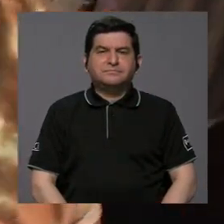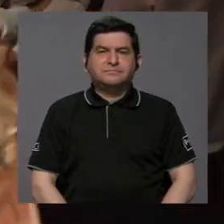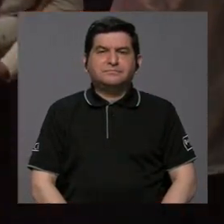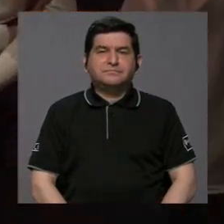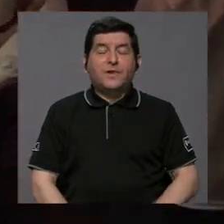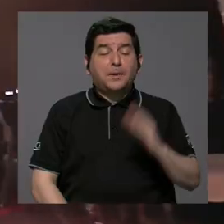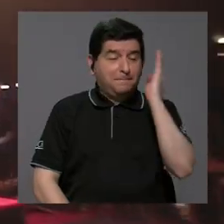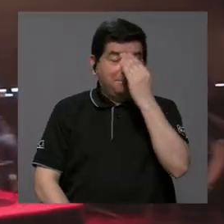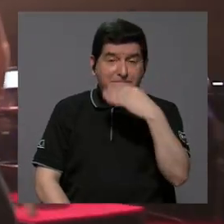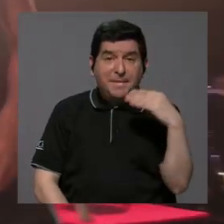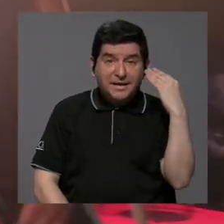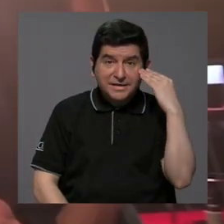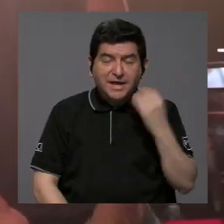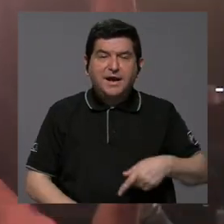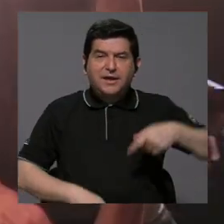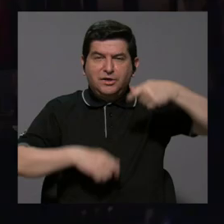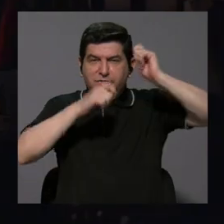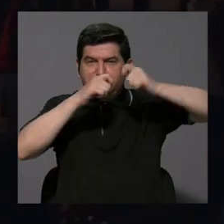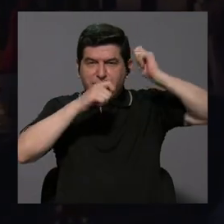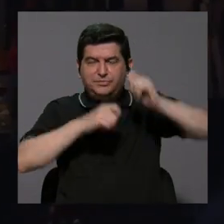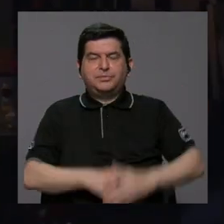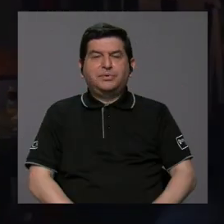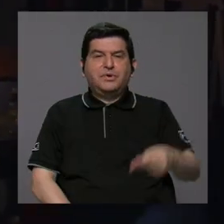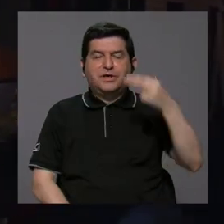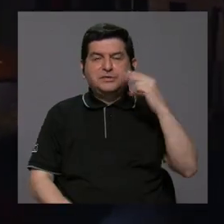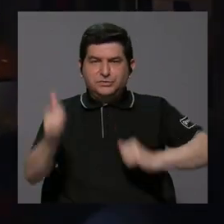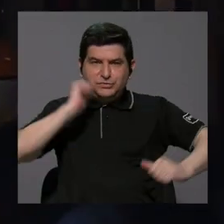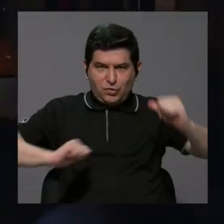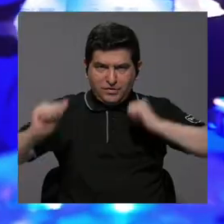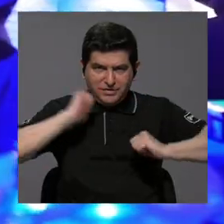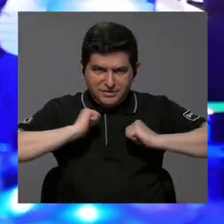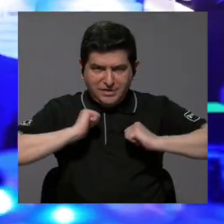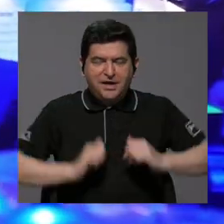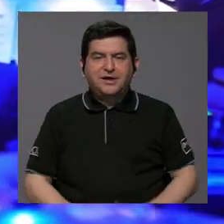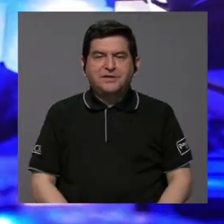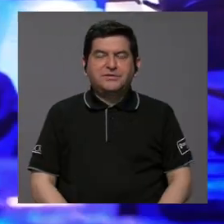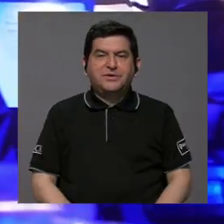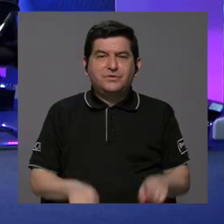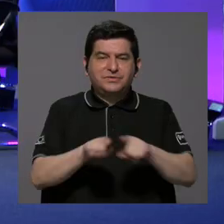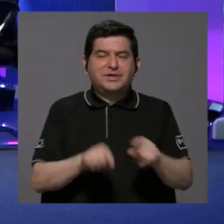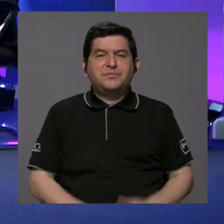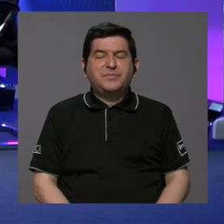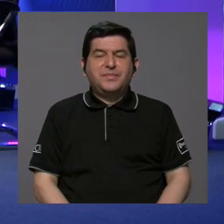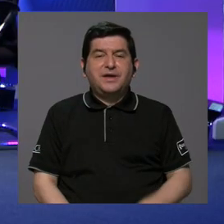maquillaje peinado historia del Teatro solfeo